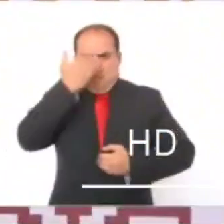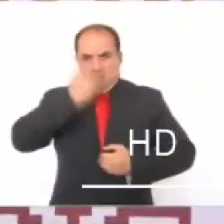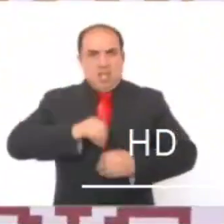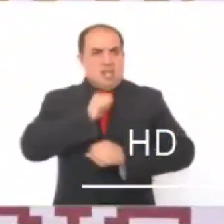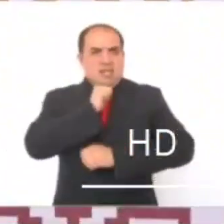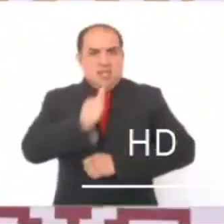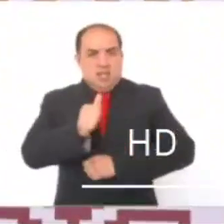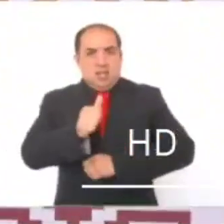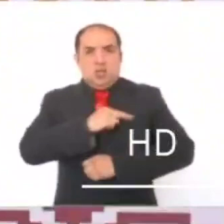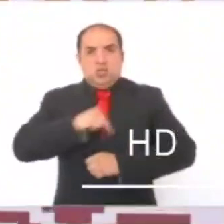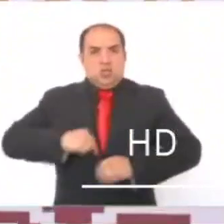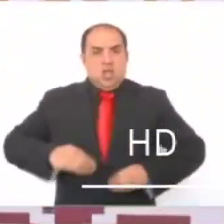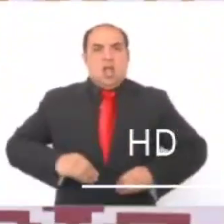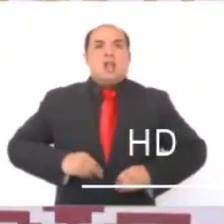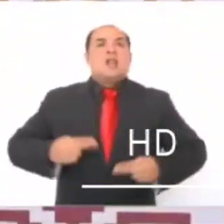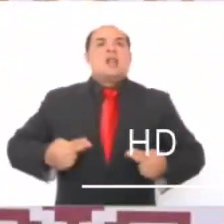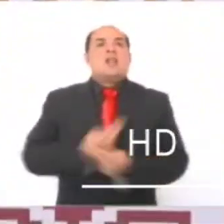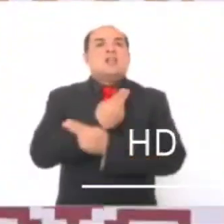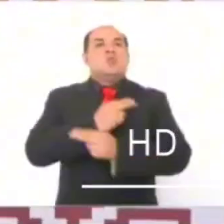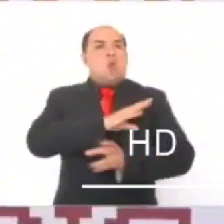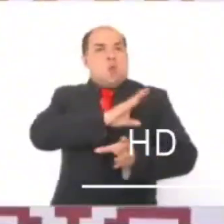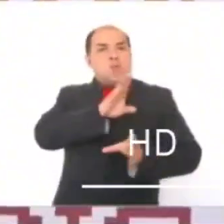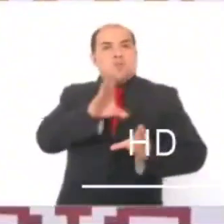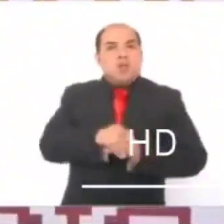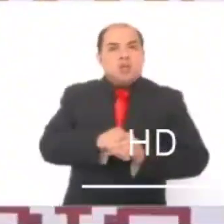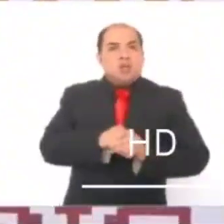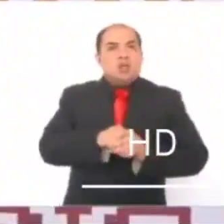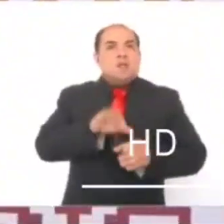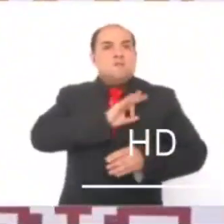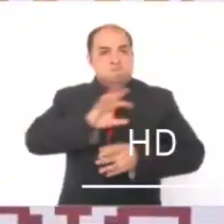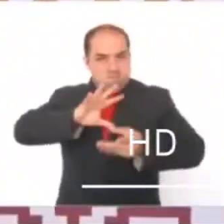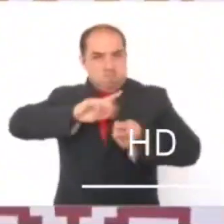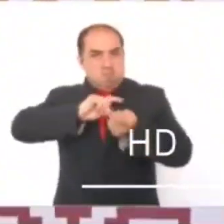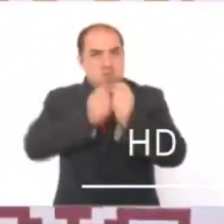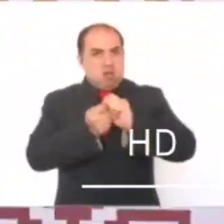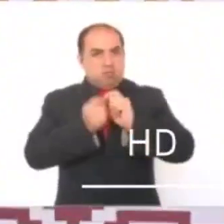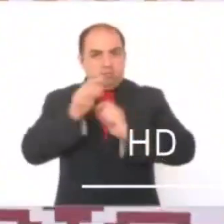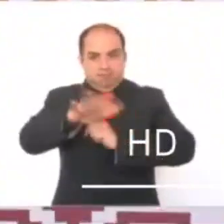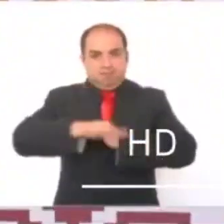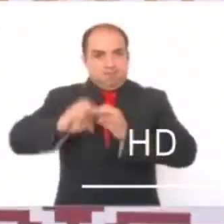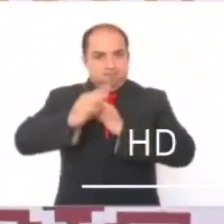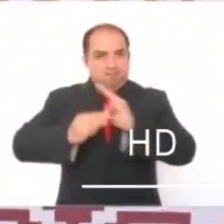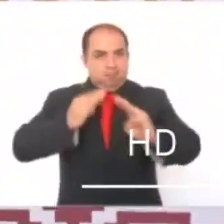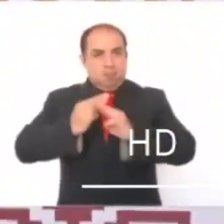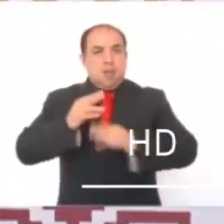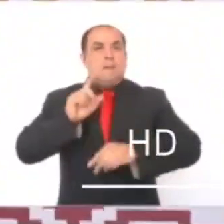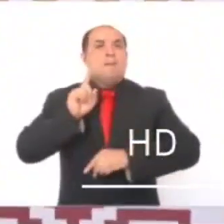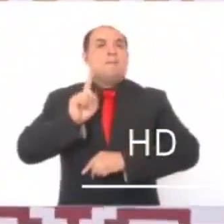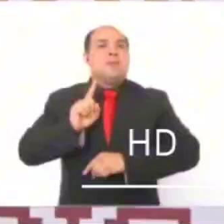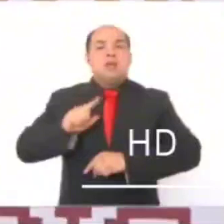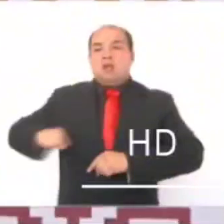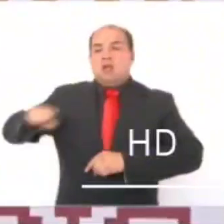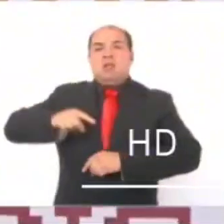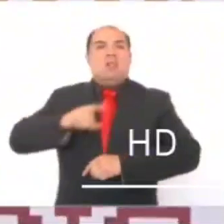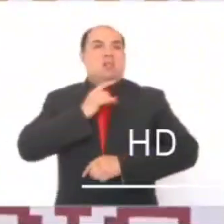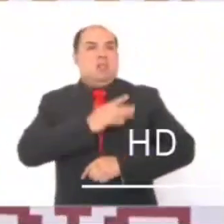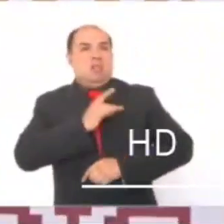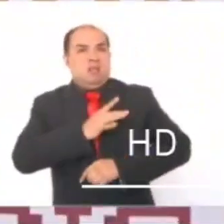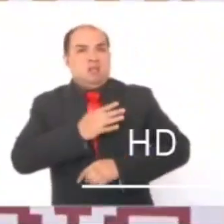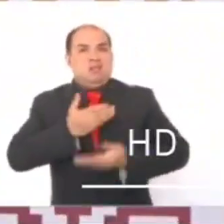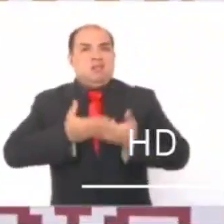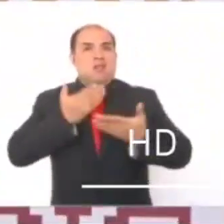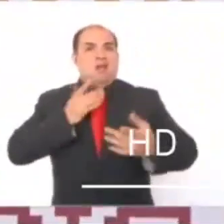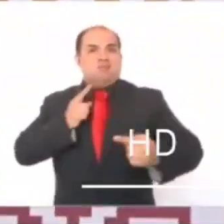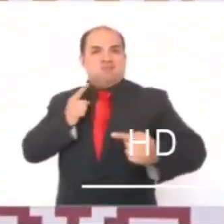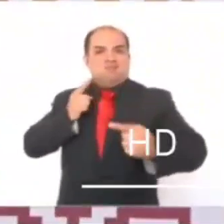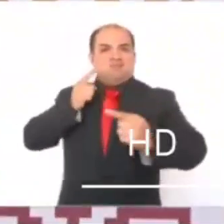nadie porque nacimos enteras, capaces de transformar al mundo, pero nos han tenido tanto miedo que hasta la fecha